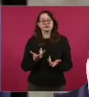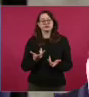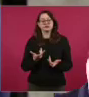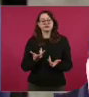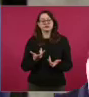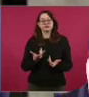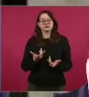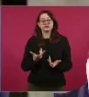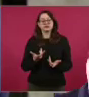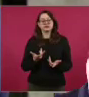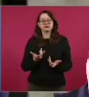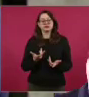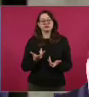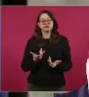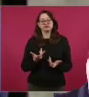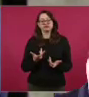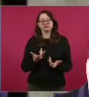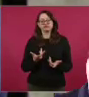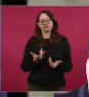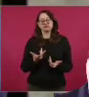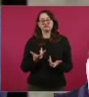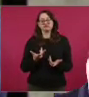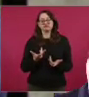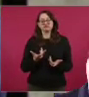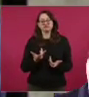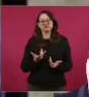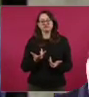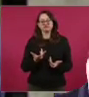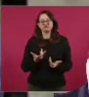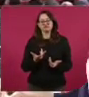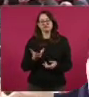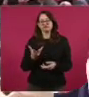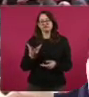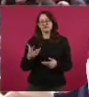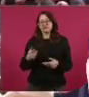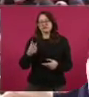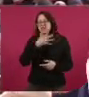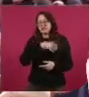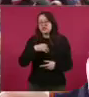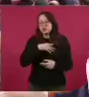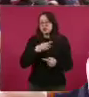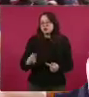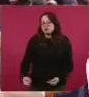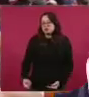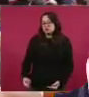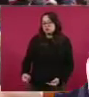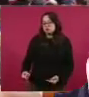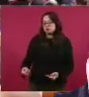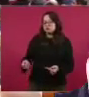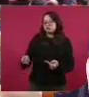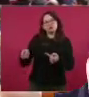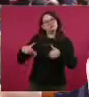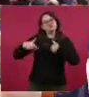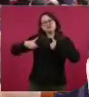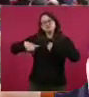no deseemos que se vayan nuestros hijos de la casa.